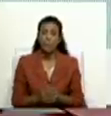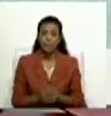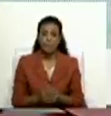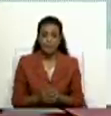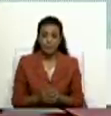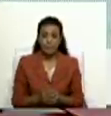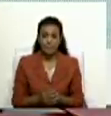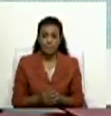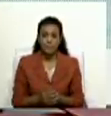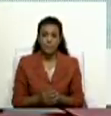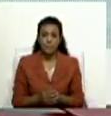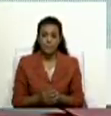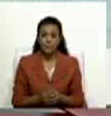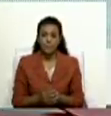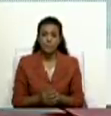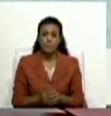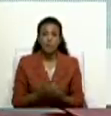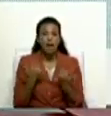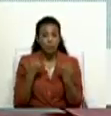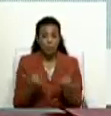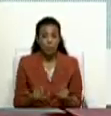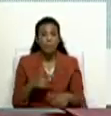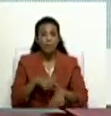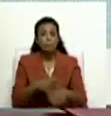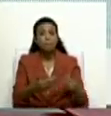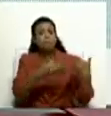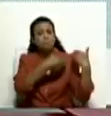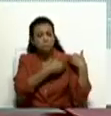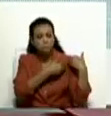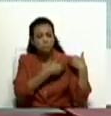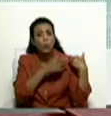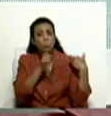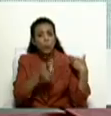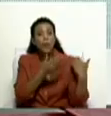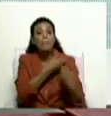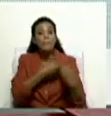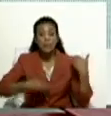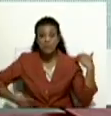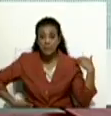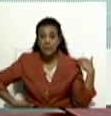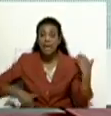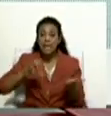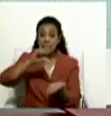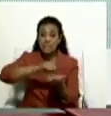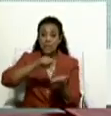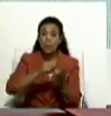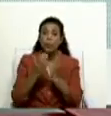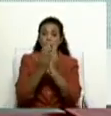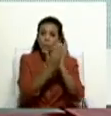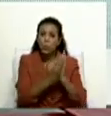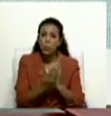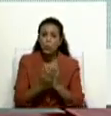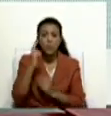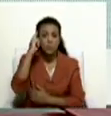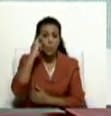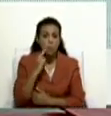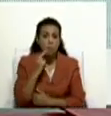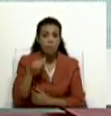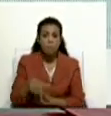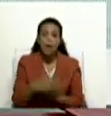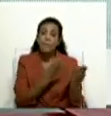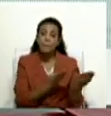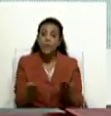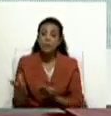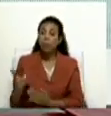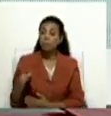poder popular para la cultura actualmente es como ya dije presidente del centro de estudio Simón Bolívar y lo invitamos